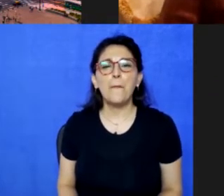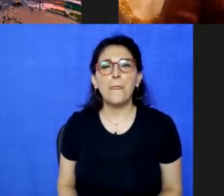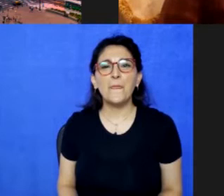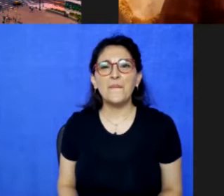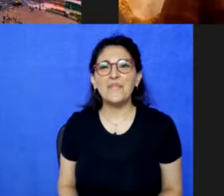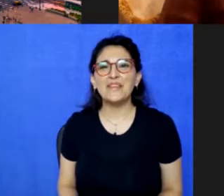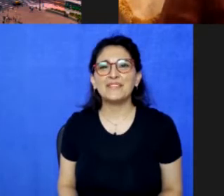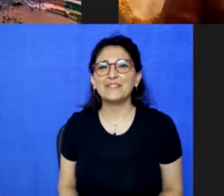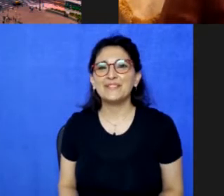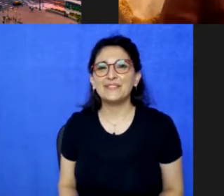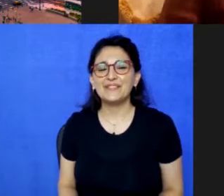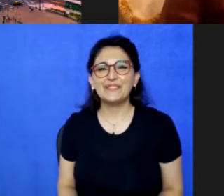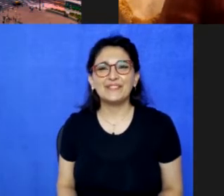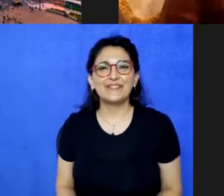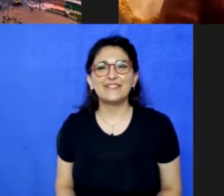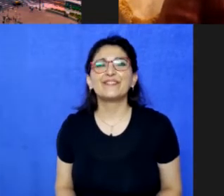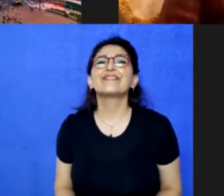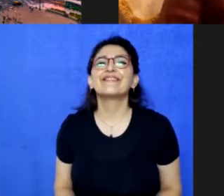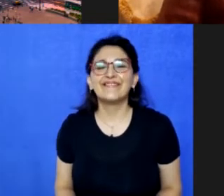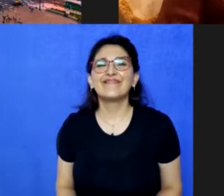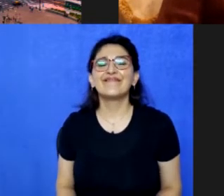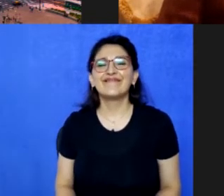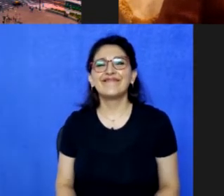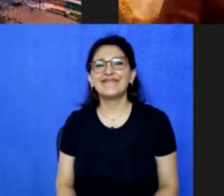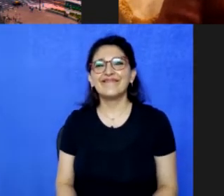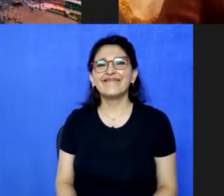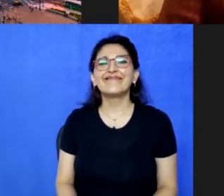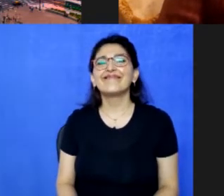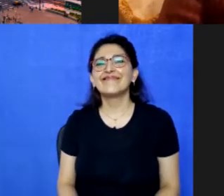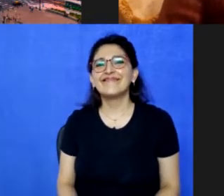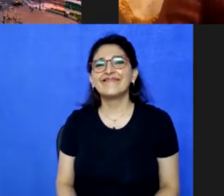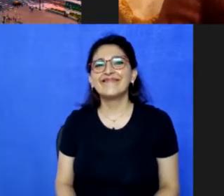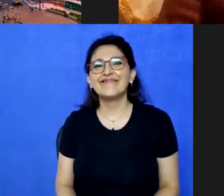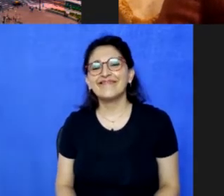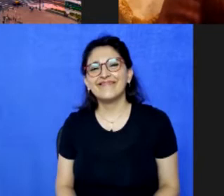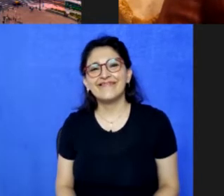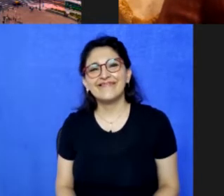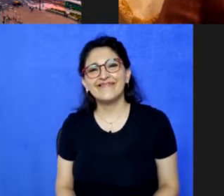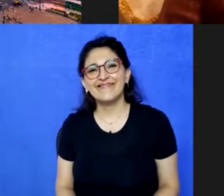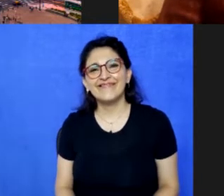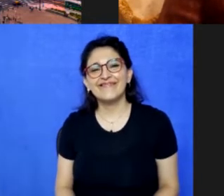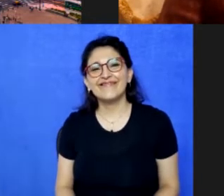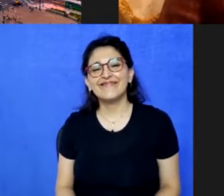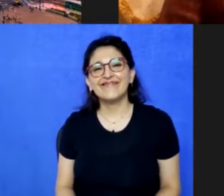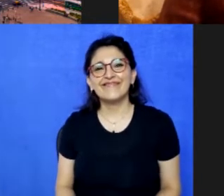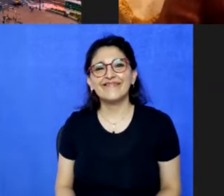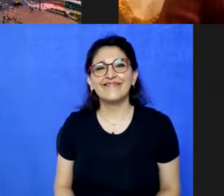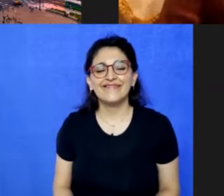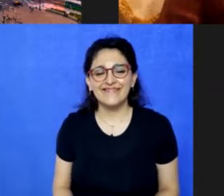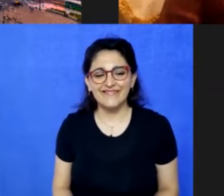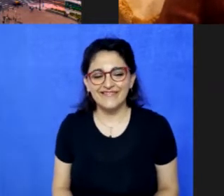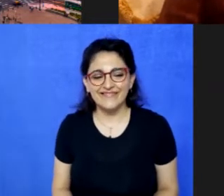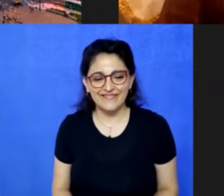en Italia donde cocinar es una regla. O sea, vos no podés casarte o ponerte de novia con una mujer que